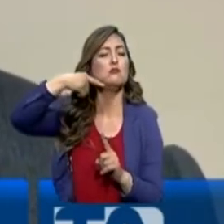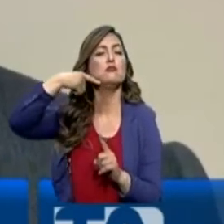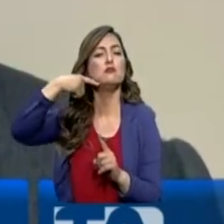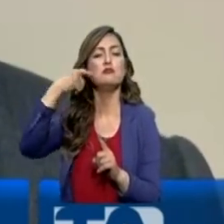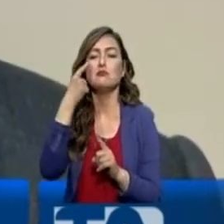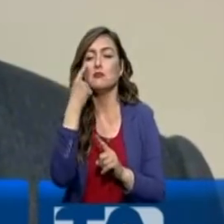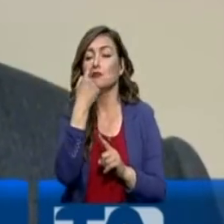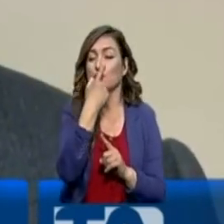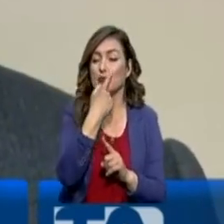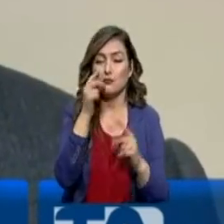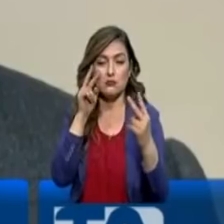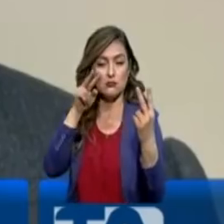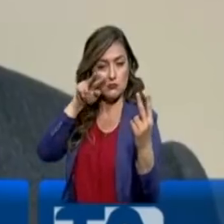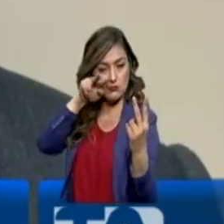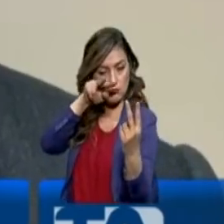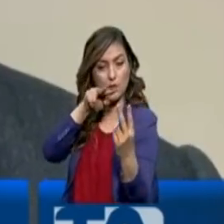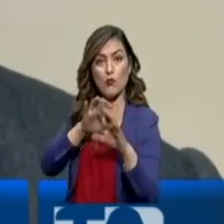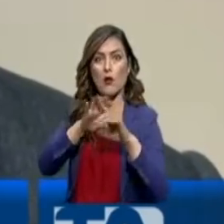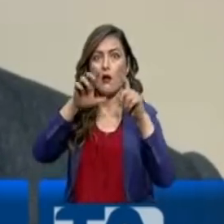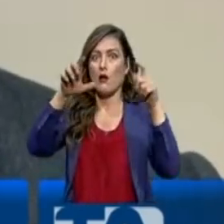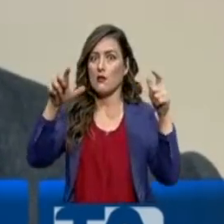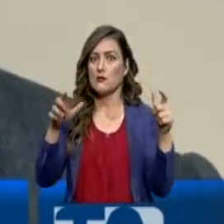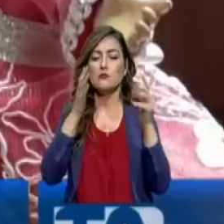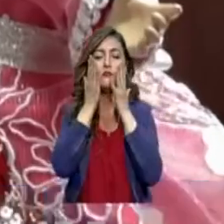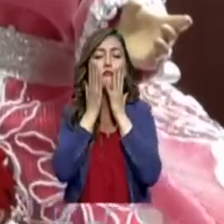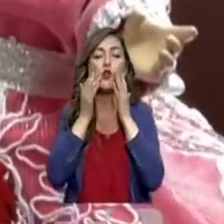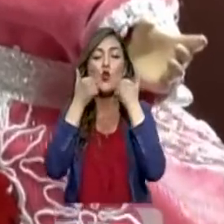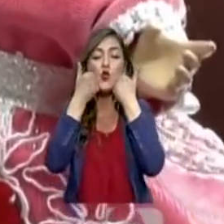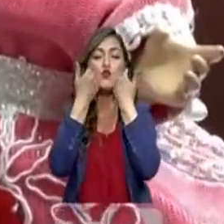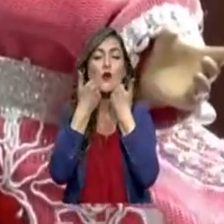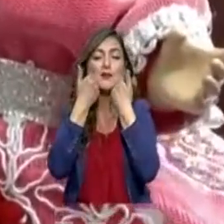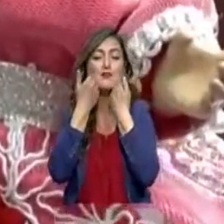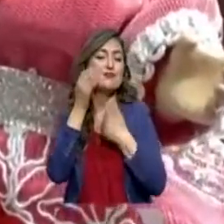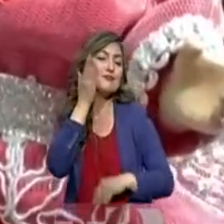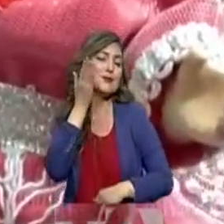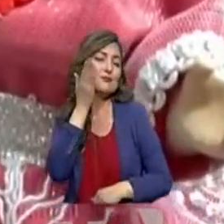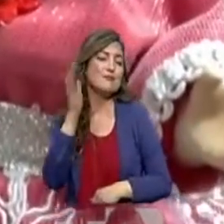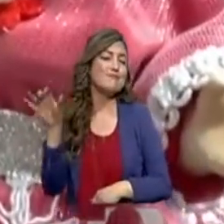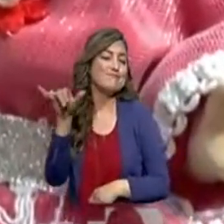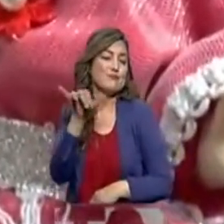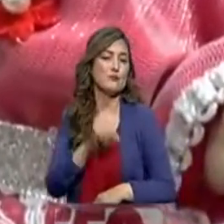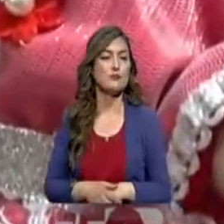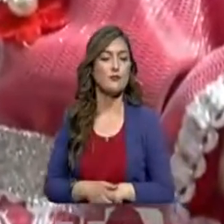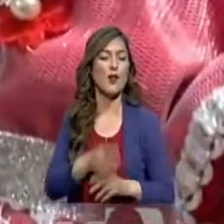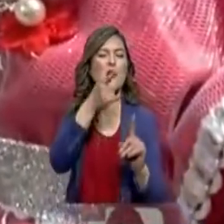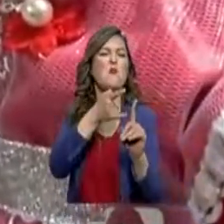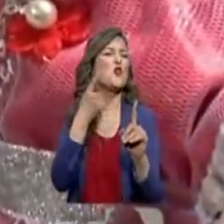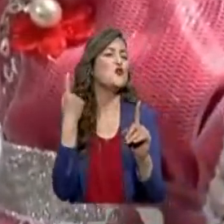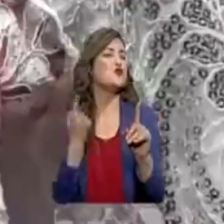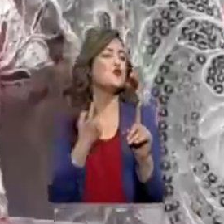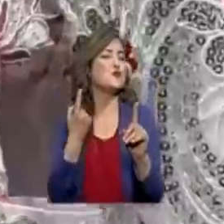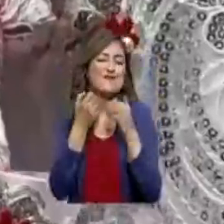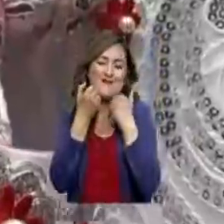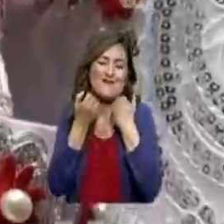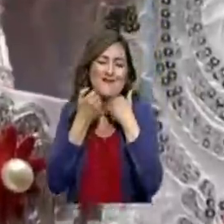mirada es grande, su rostro es muy maternal. La churonita, como le llaman con cariño sus fieles, cuenta con alrededor